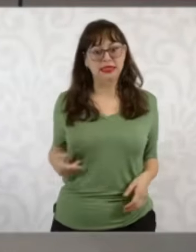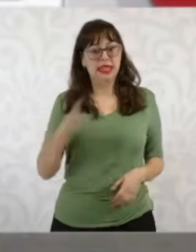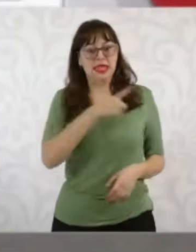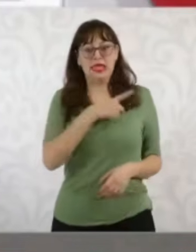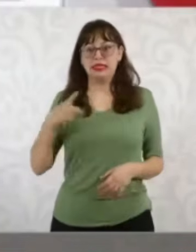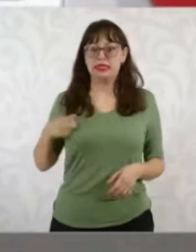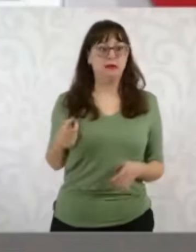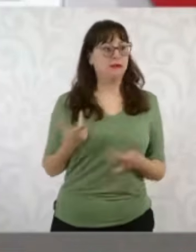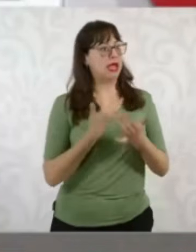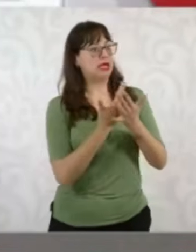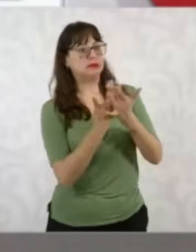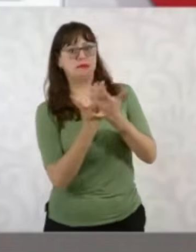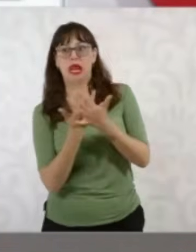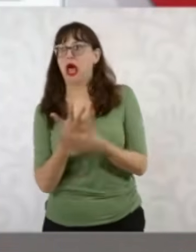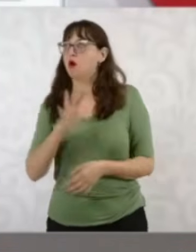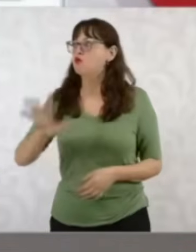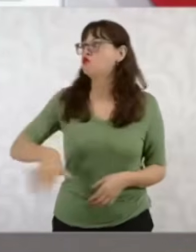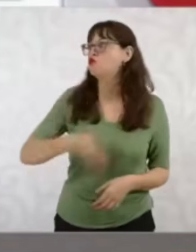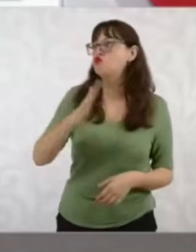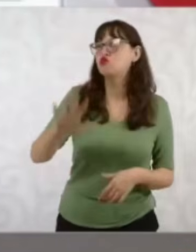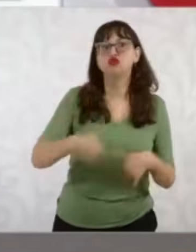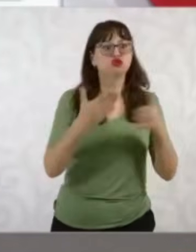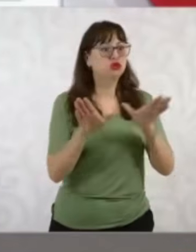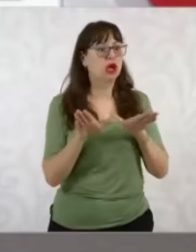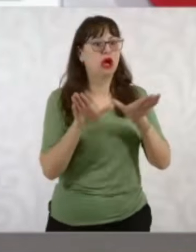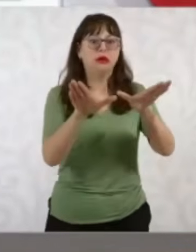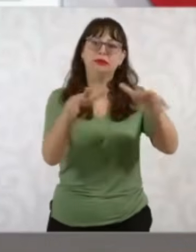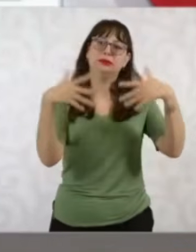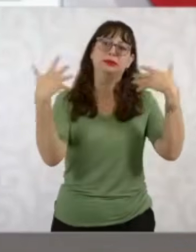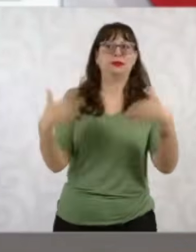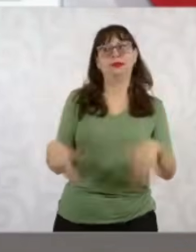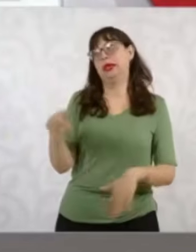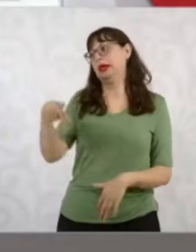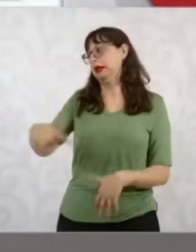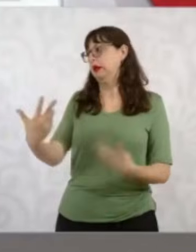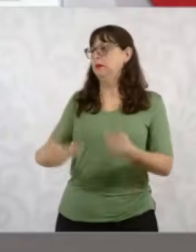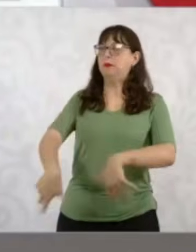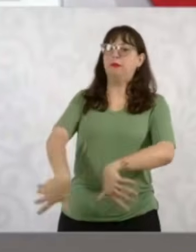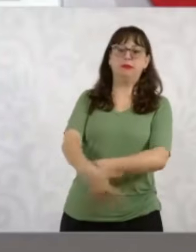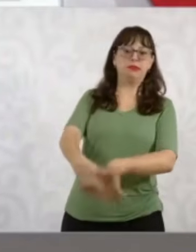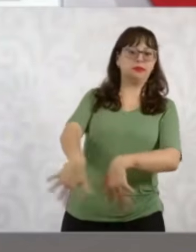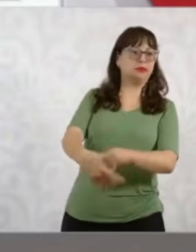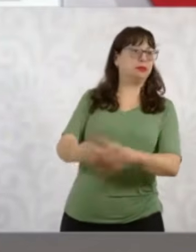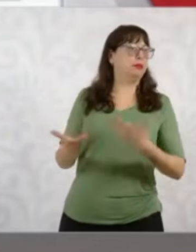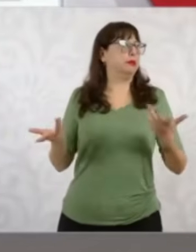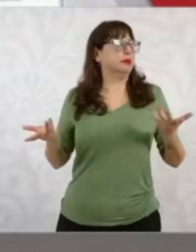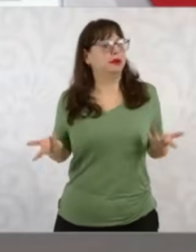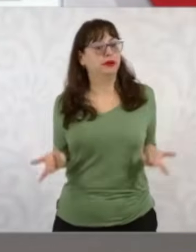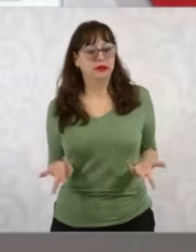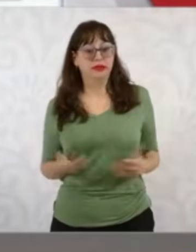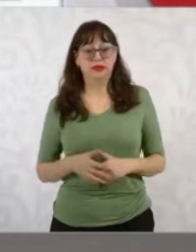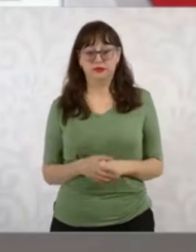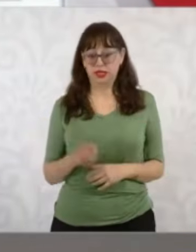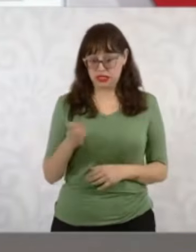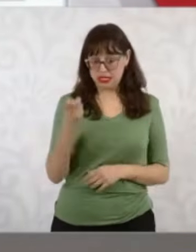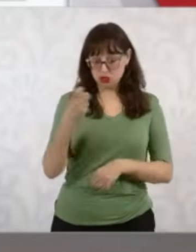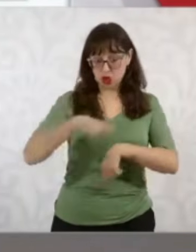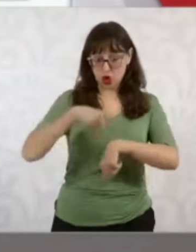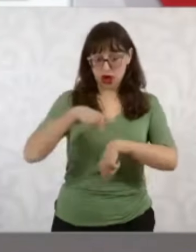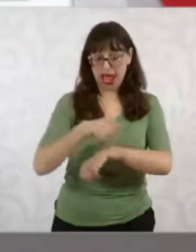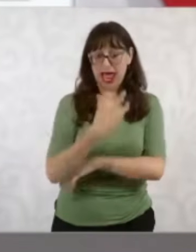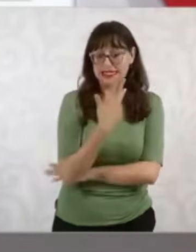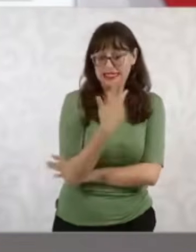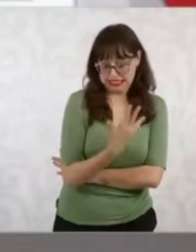es propio de una república bananera, no de una nación como la nuestra. 5:20.